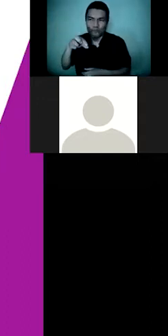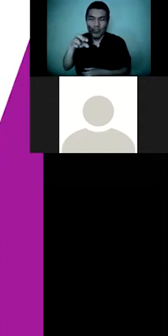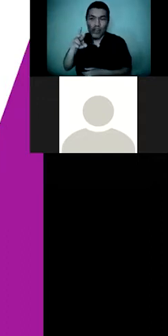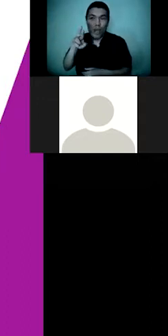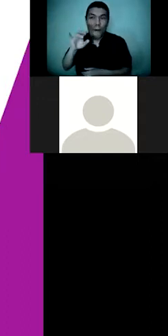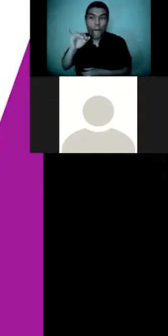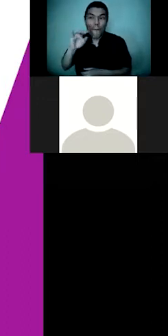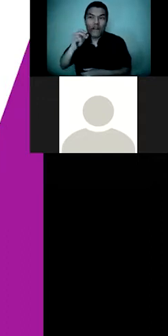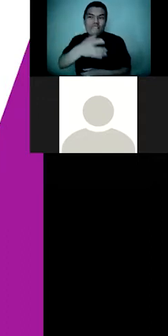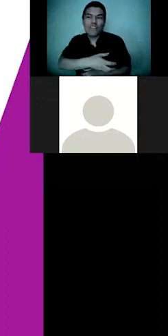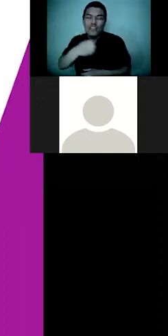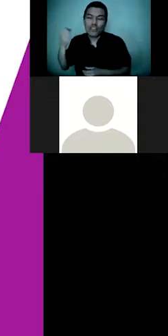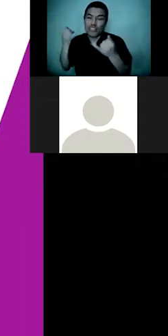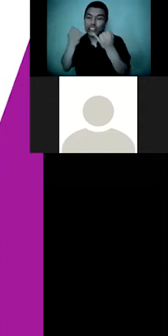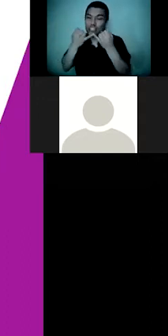llama